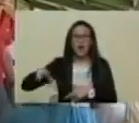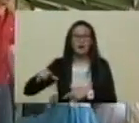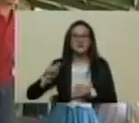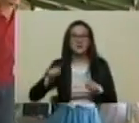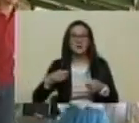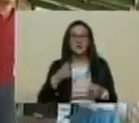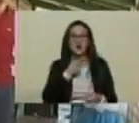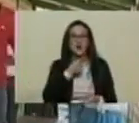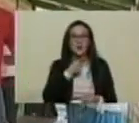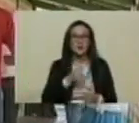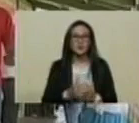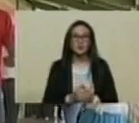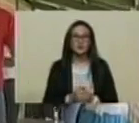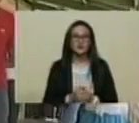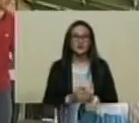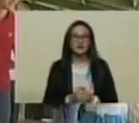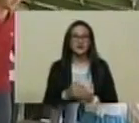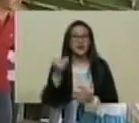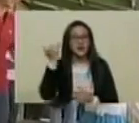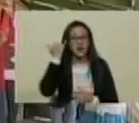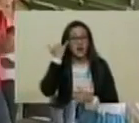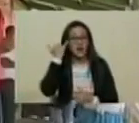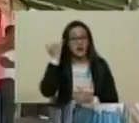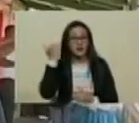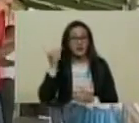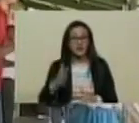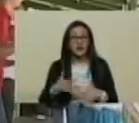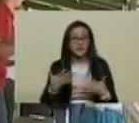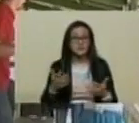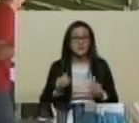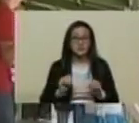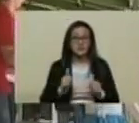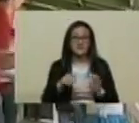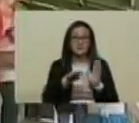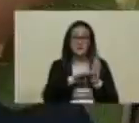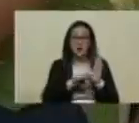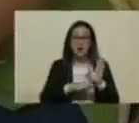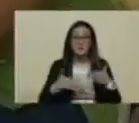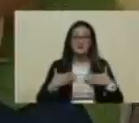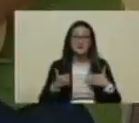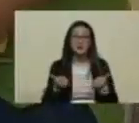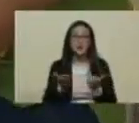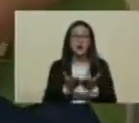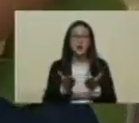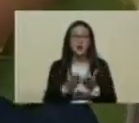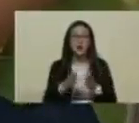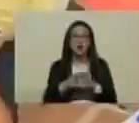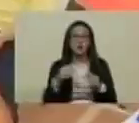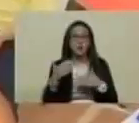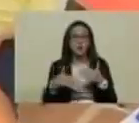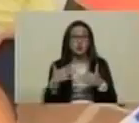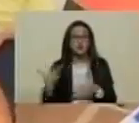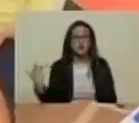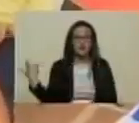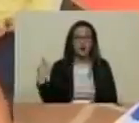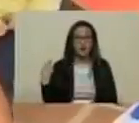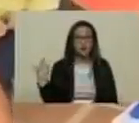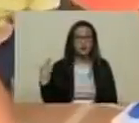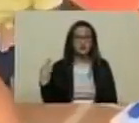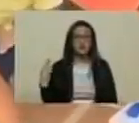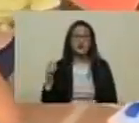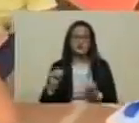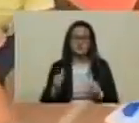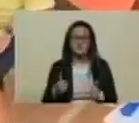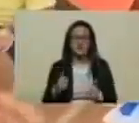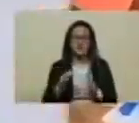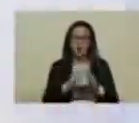¿no? Entonces, la intencionalidad de esto es que se inicie el programa de salud escolar y todo el proceso de vacunación, que lo iniciamos